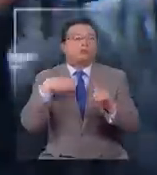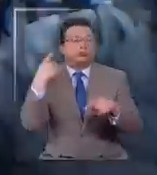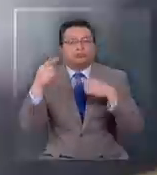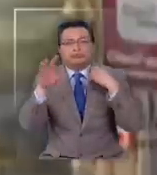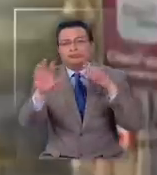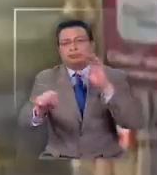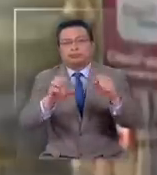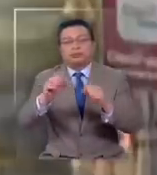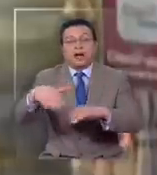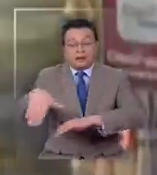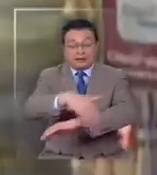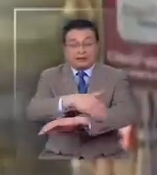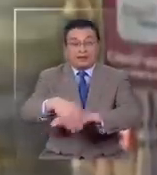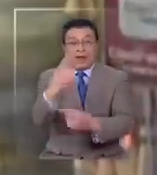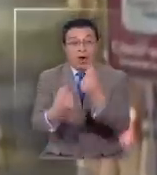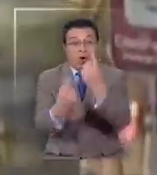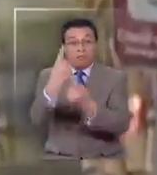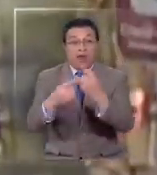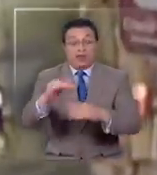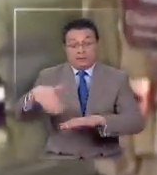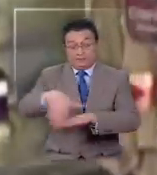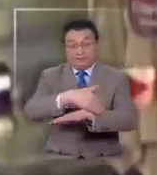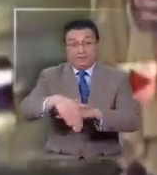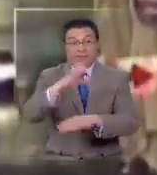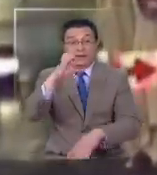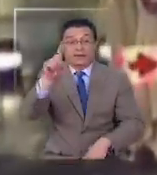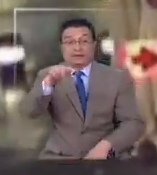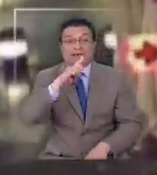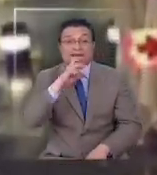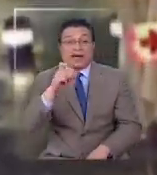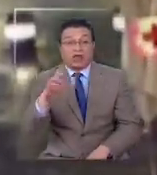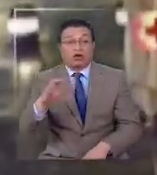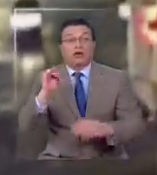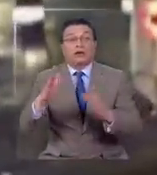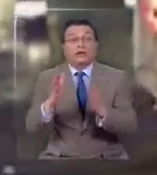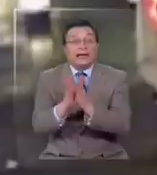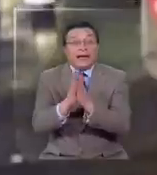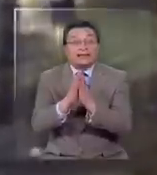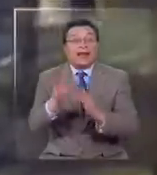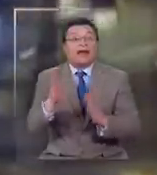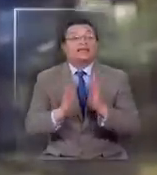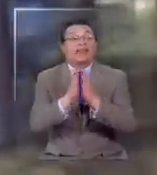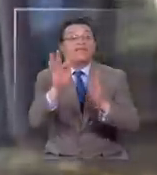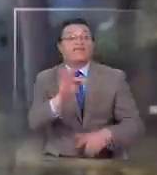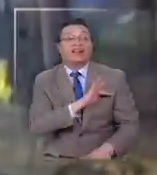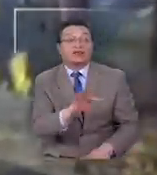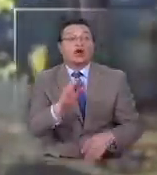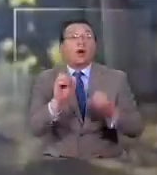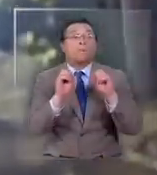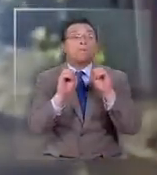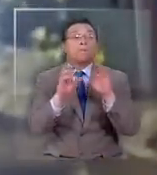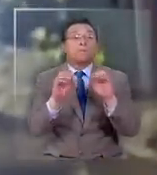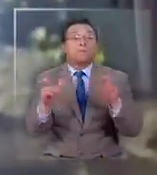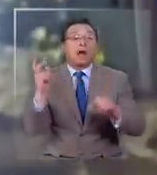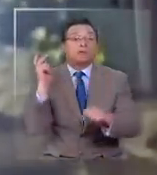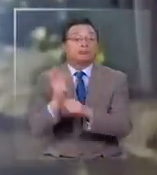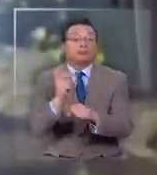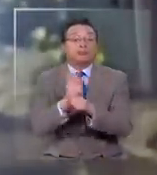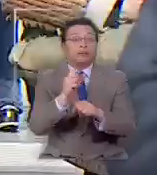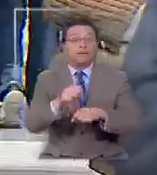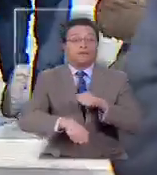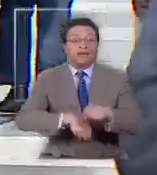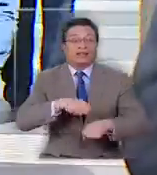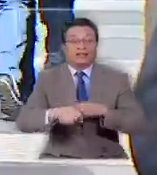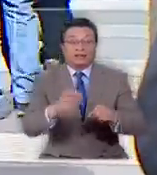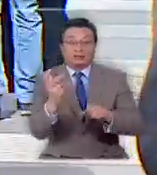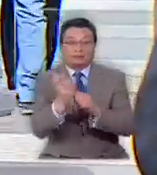estado y extraño y especialmente en los alrededores de la iglesia san francisco se ha registrado la mayor cantidad de actividad los visito